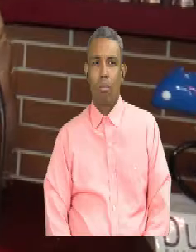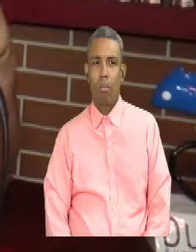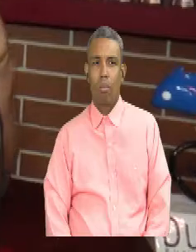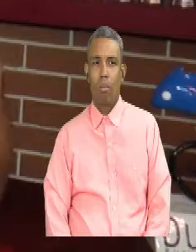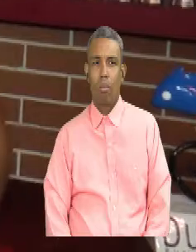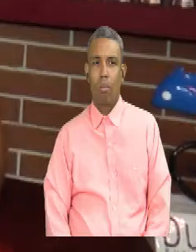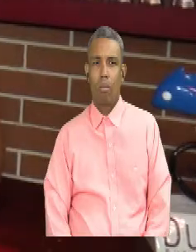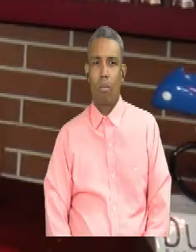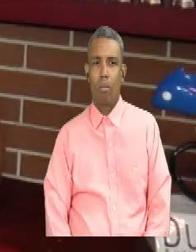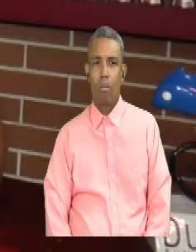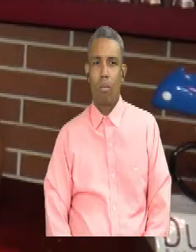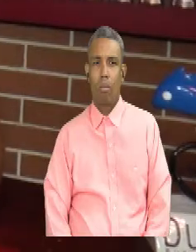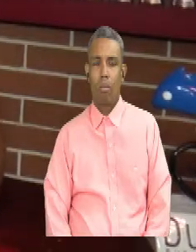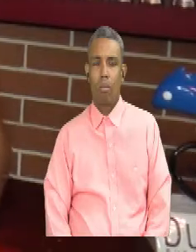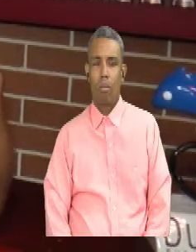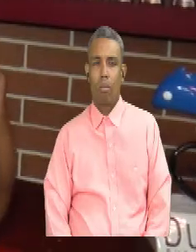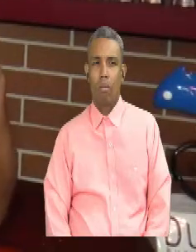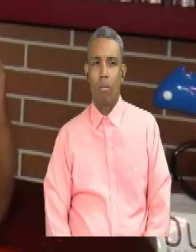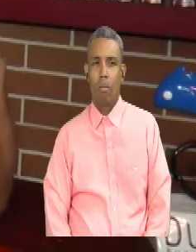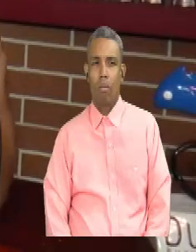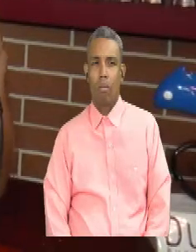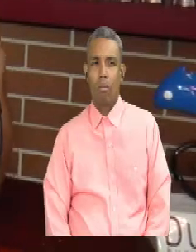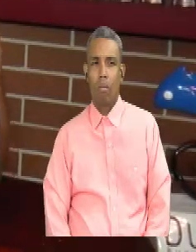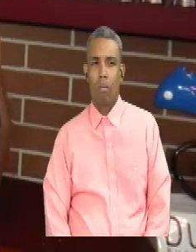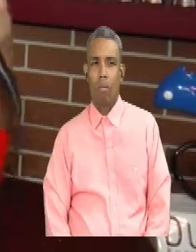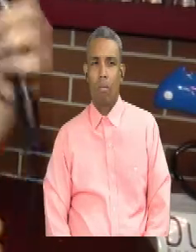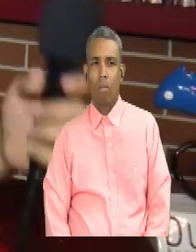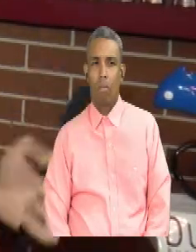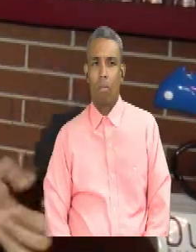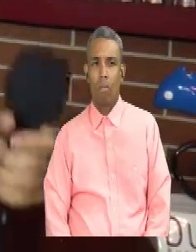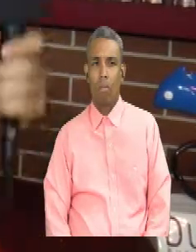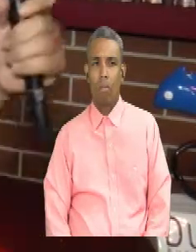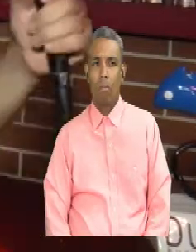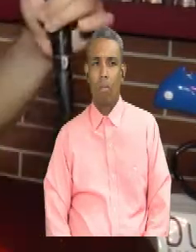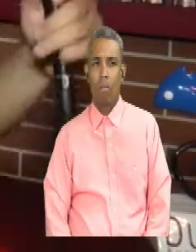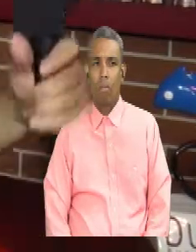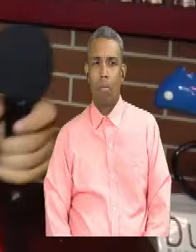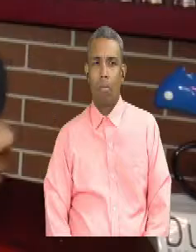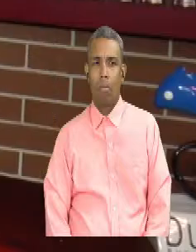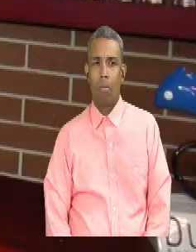Y yo no sé dónde te escondes en este mundo historial.